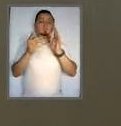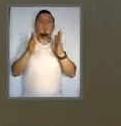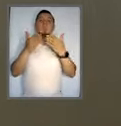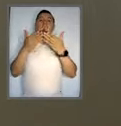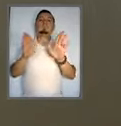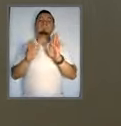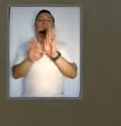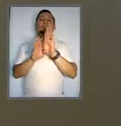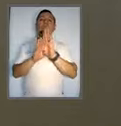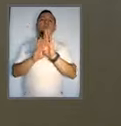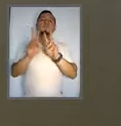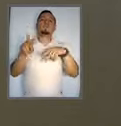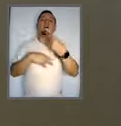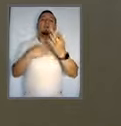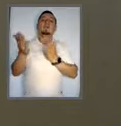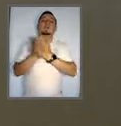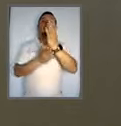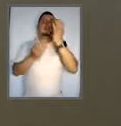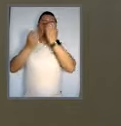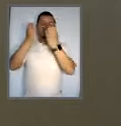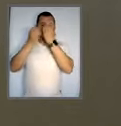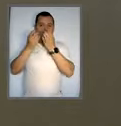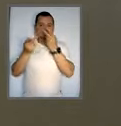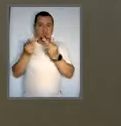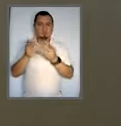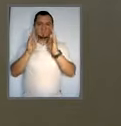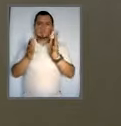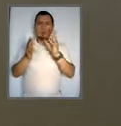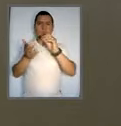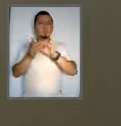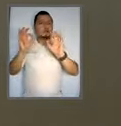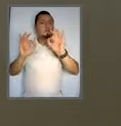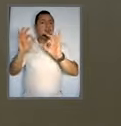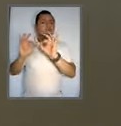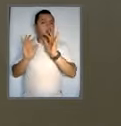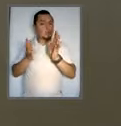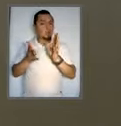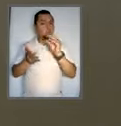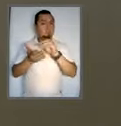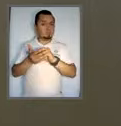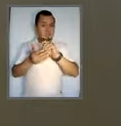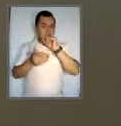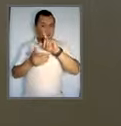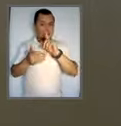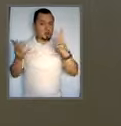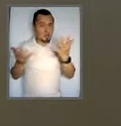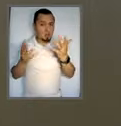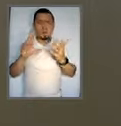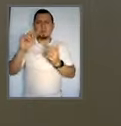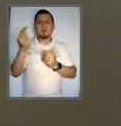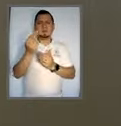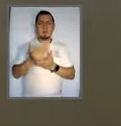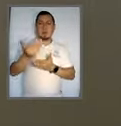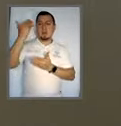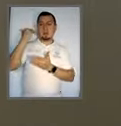plataforma electrónica en donde hoy por hoy ya sí se reportan las calificaciones. En Jalisco, desde hace mucho tiempo, ya no es necesario